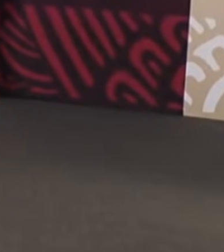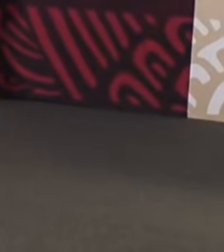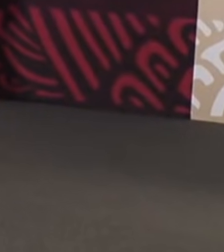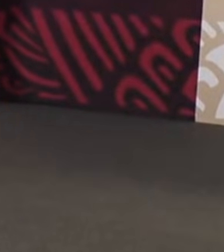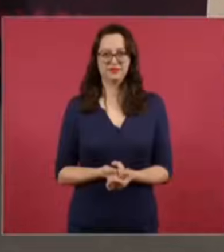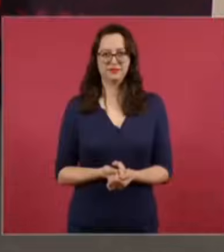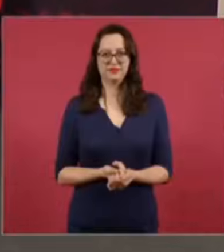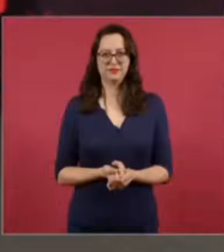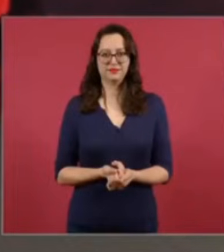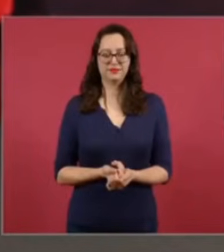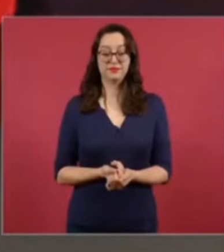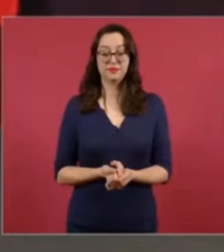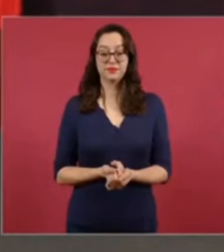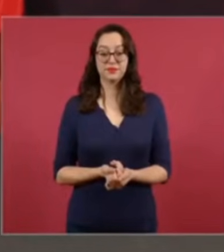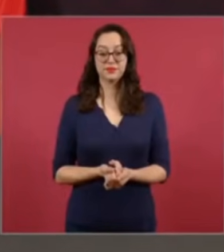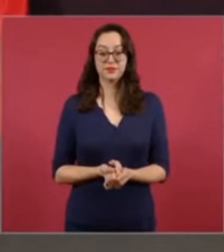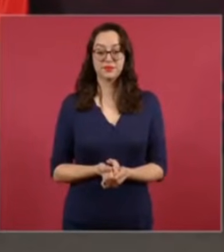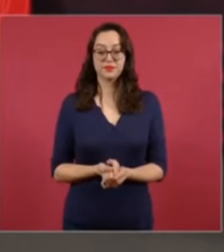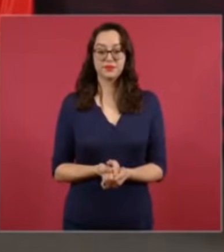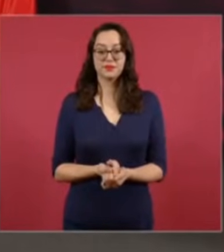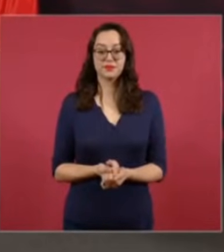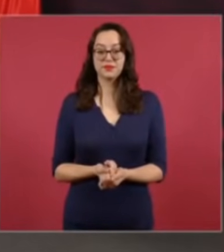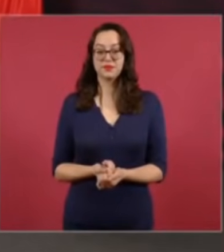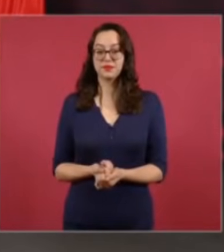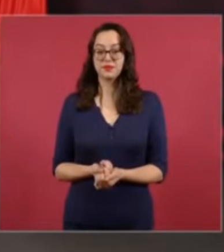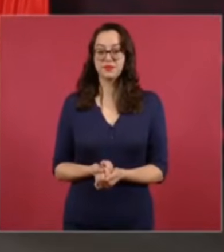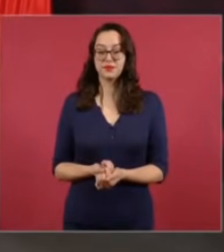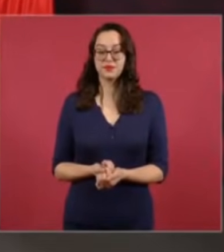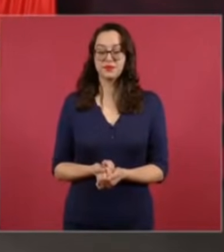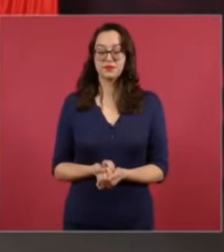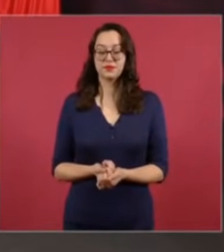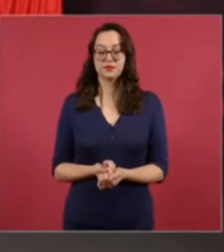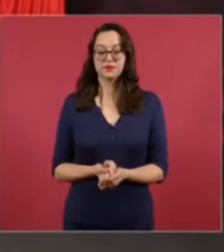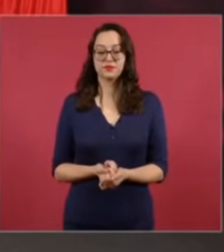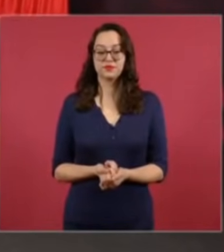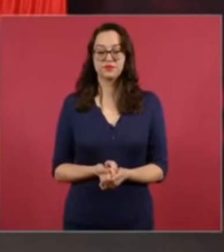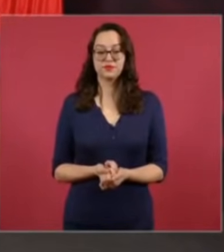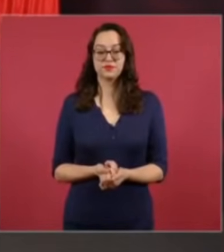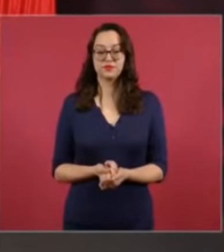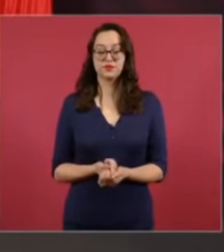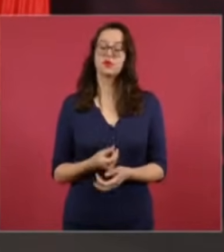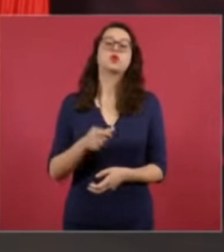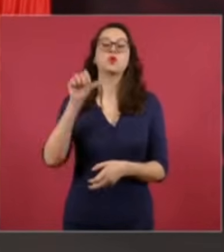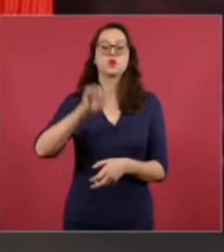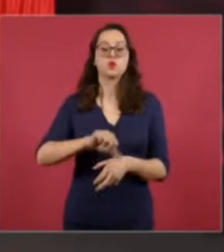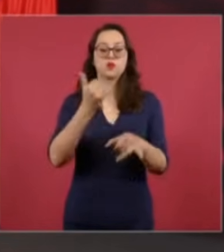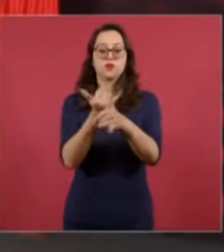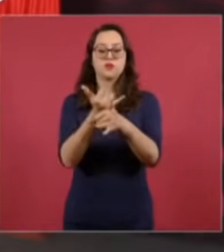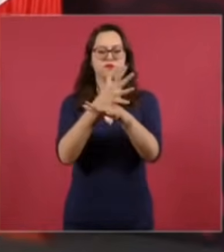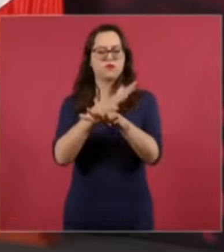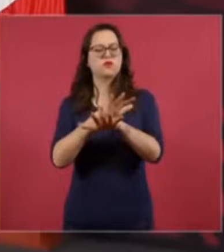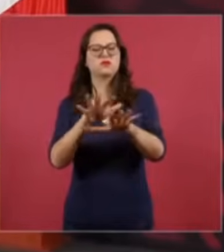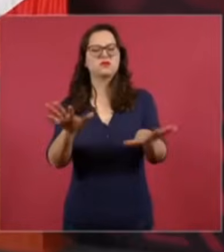Bueno, vamos a informar hoy sobre el juicio